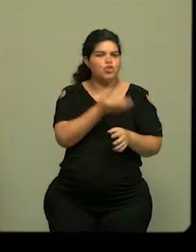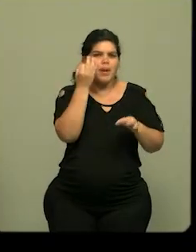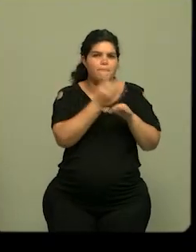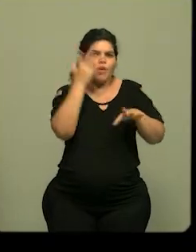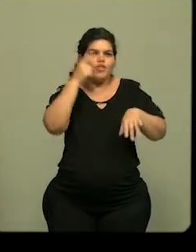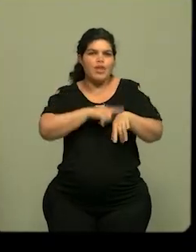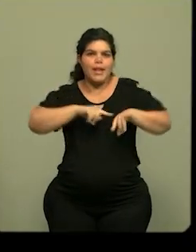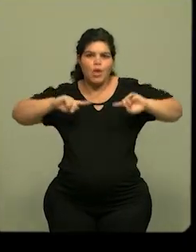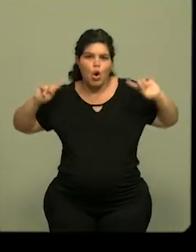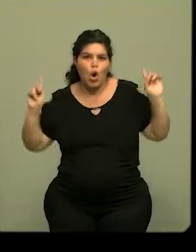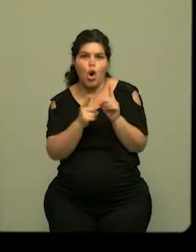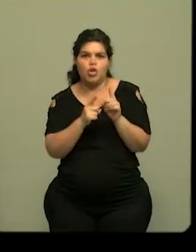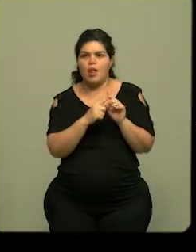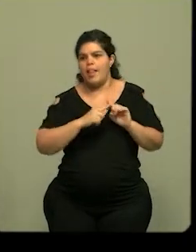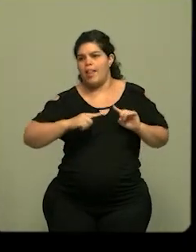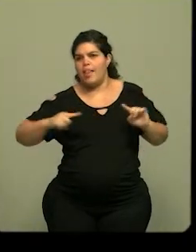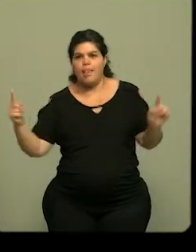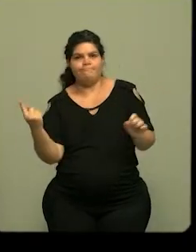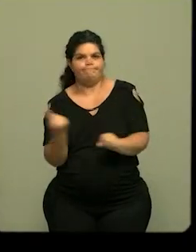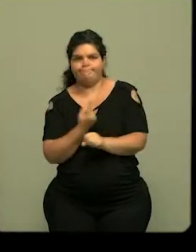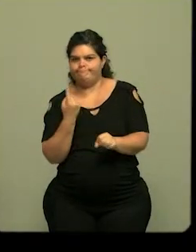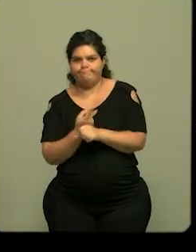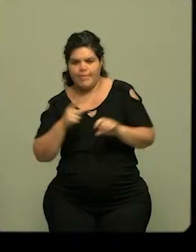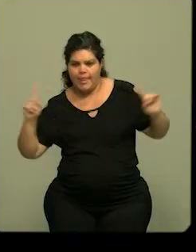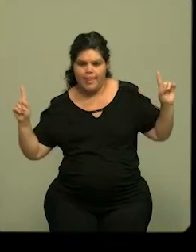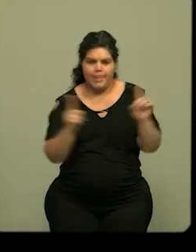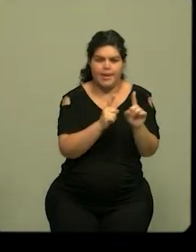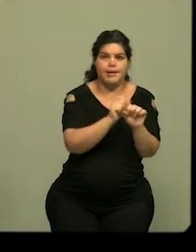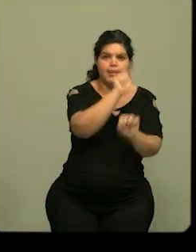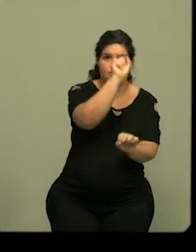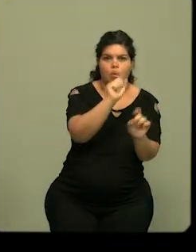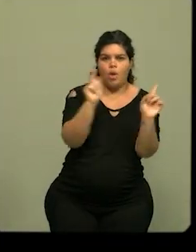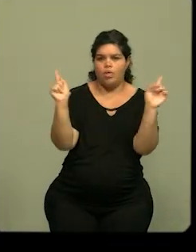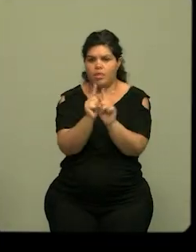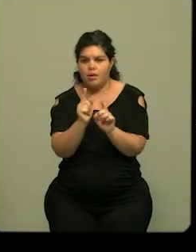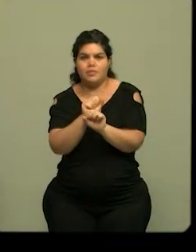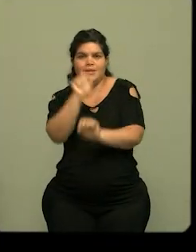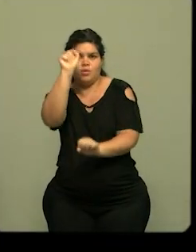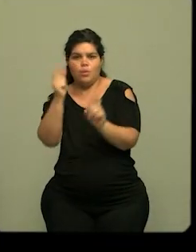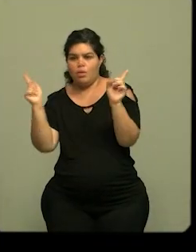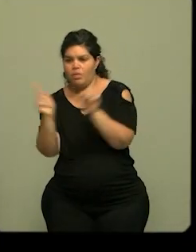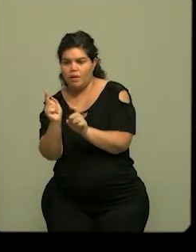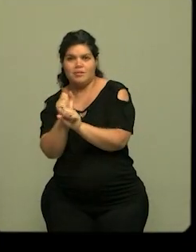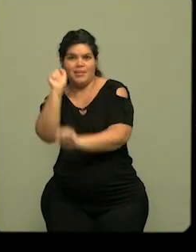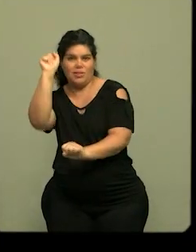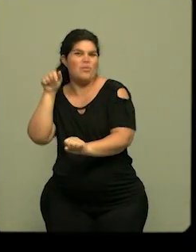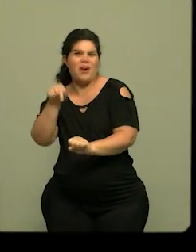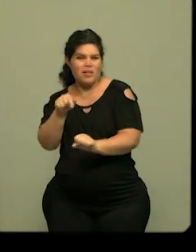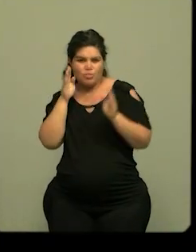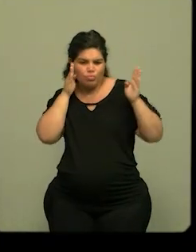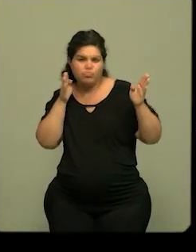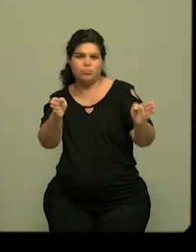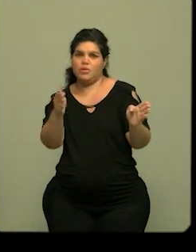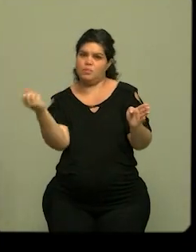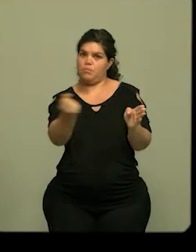corto. Entonces, esta es una respuesta por parte de la universidad, por parte de la carrera, pero también hay una respuesta también que tiene que ser clara, que